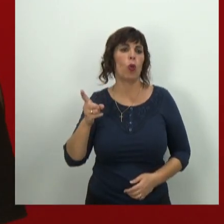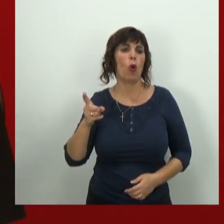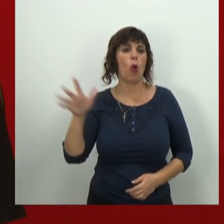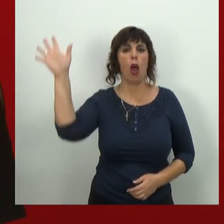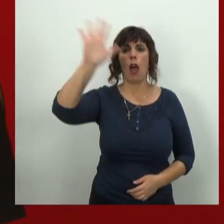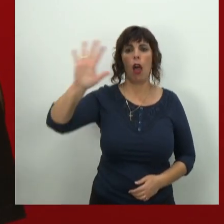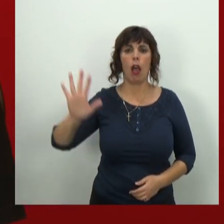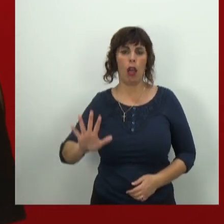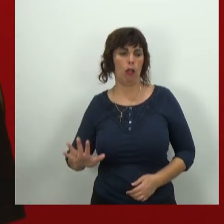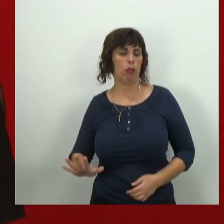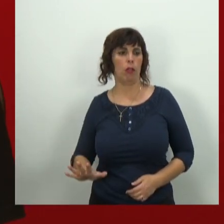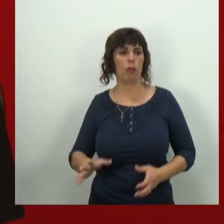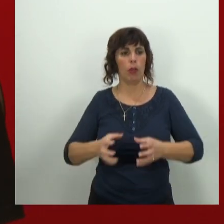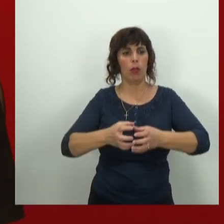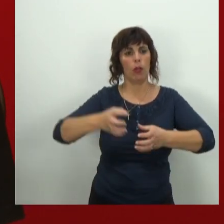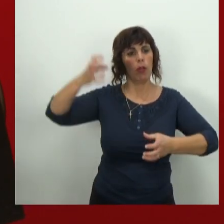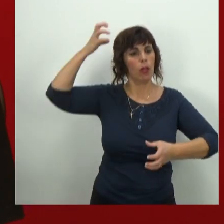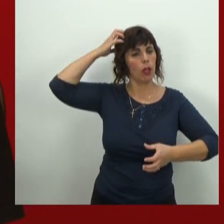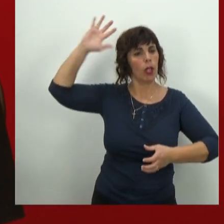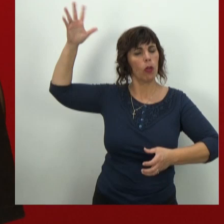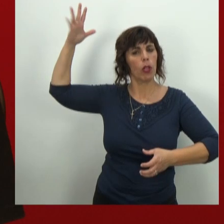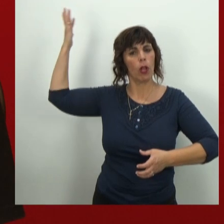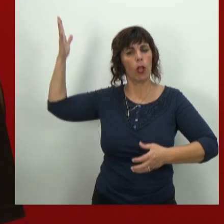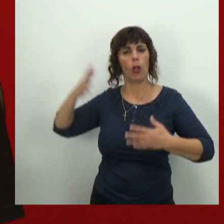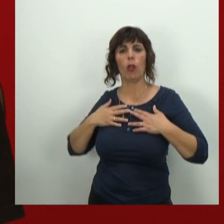cielos con el poder de la gracia.